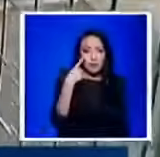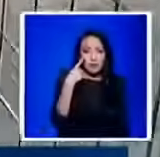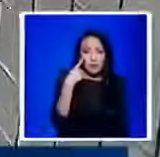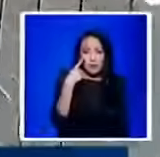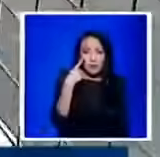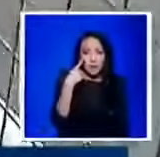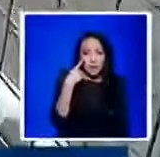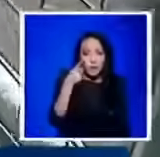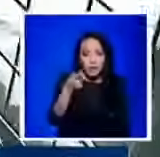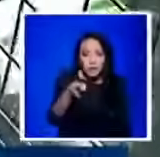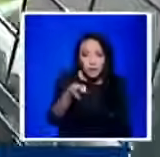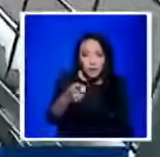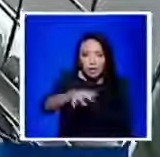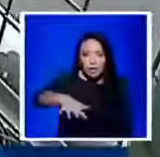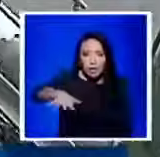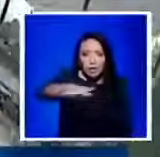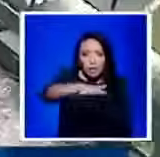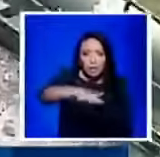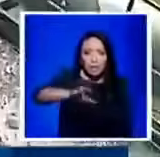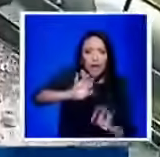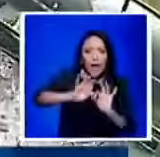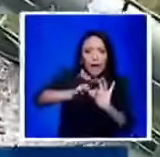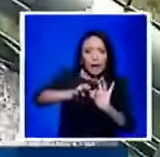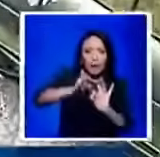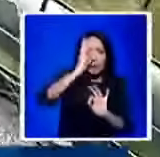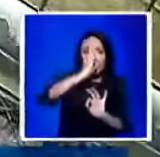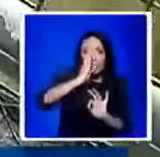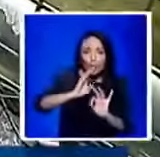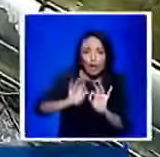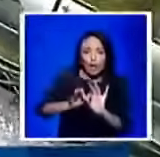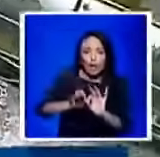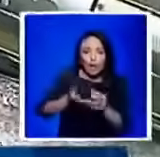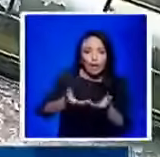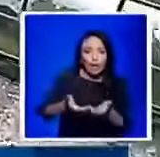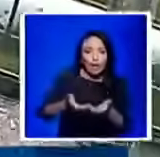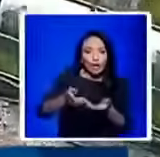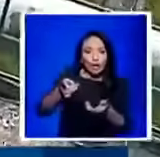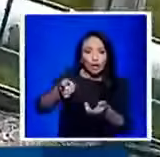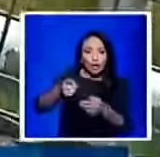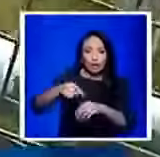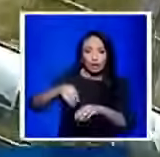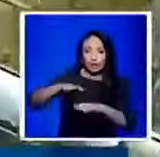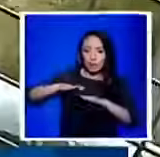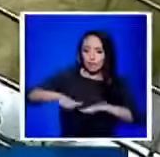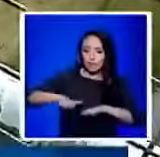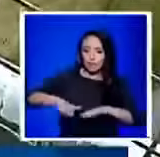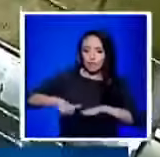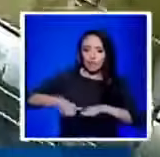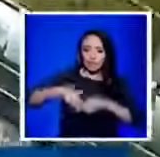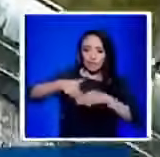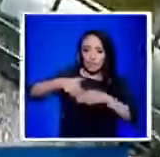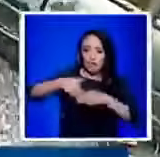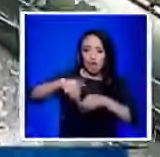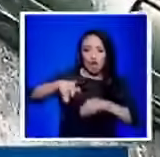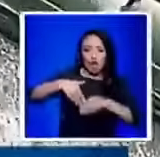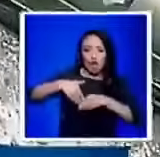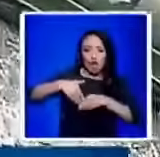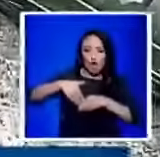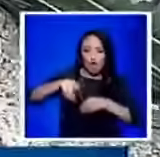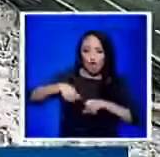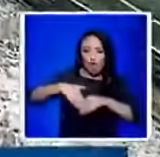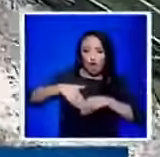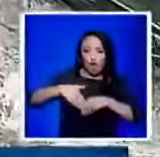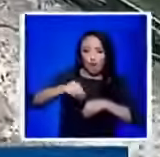explosivo. Aquí fue donde estuvo colocado. El piso todavía está un poco